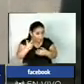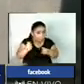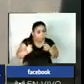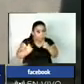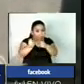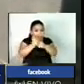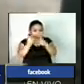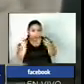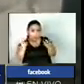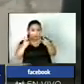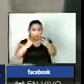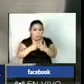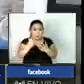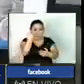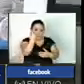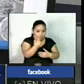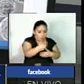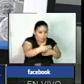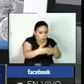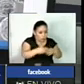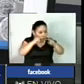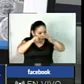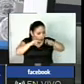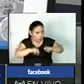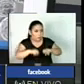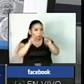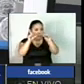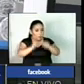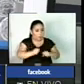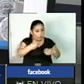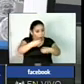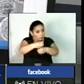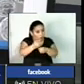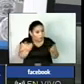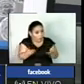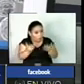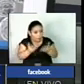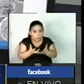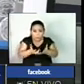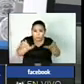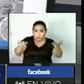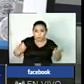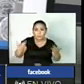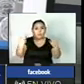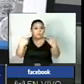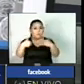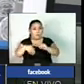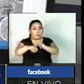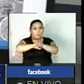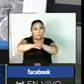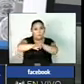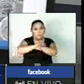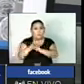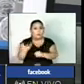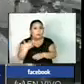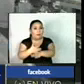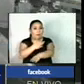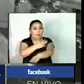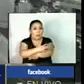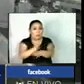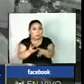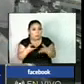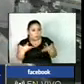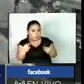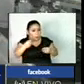homologación el fabricante debe demostrar que es capaz de producir a gran escala por eso ya lanzó la producción antes de acabar